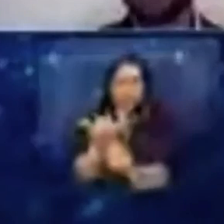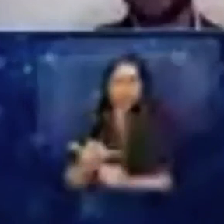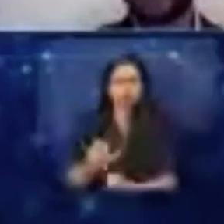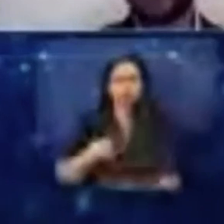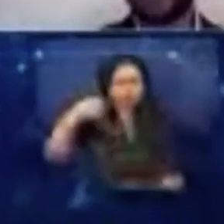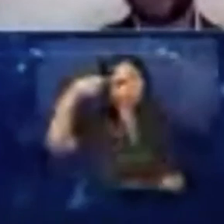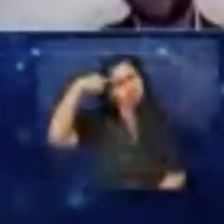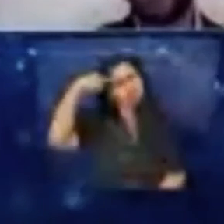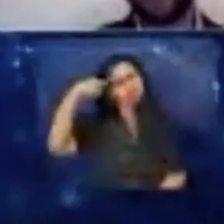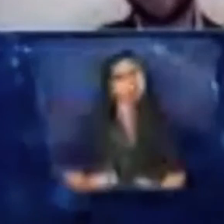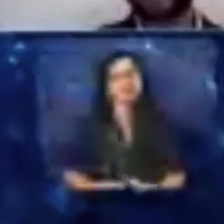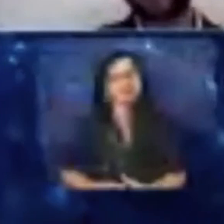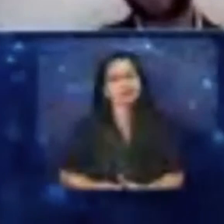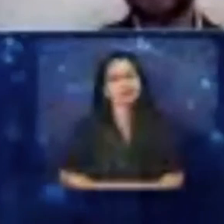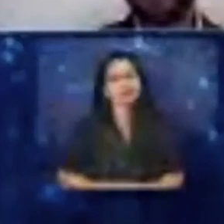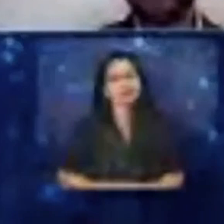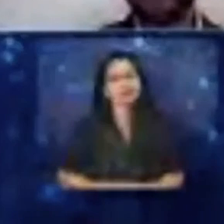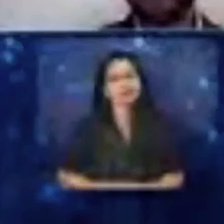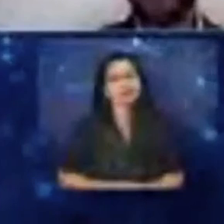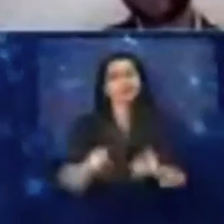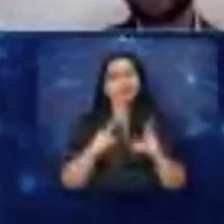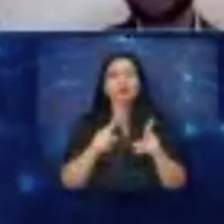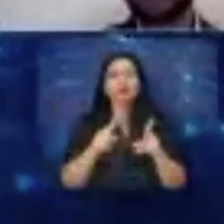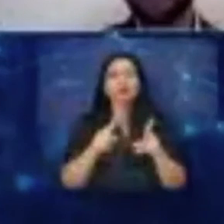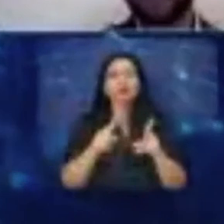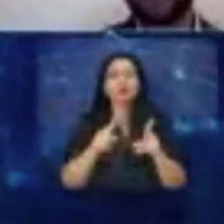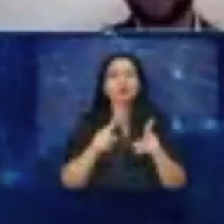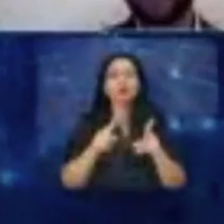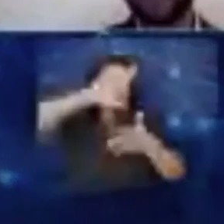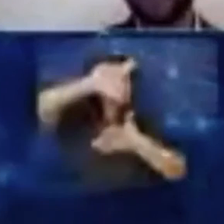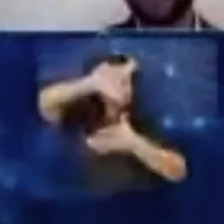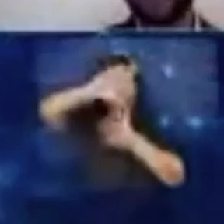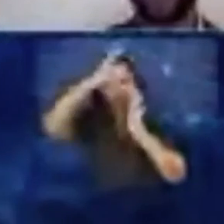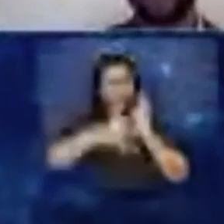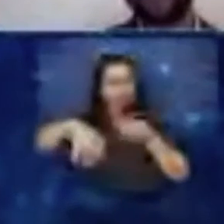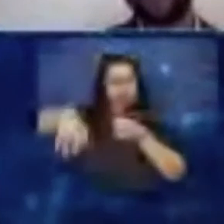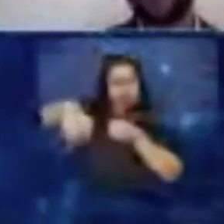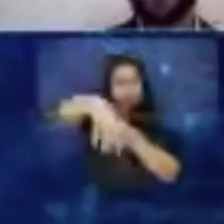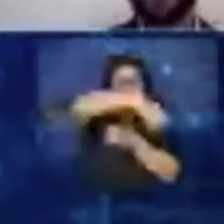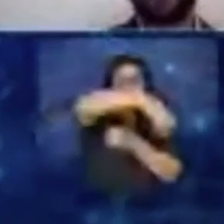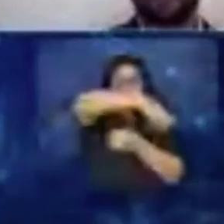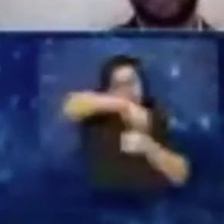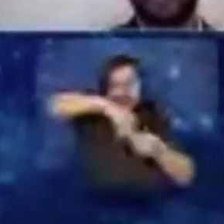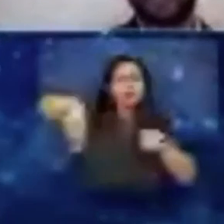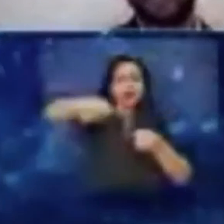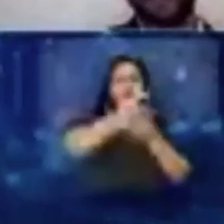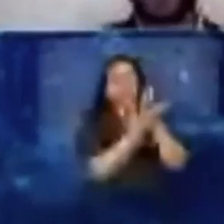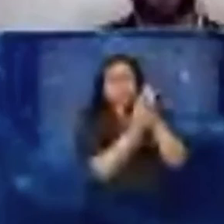vista del diagnóstico en América Latina. Más de un tercio de la población sigue viviendo en un estado de pobreza